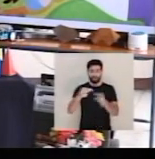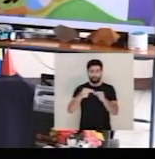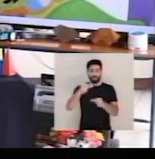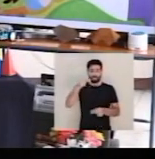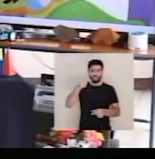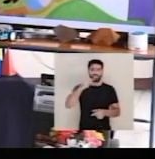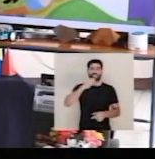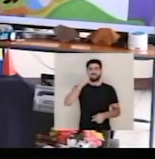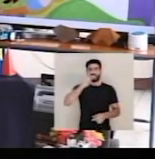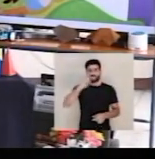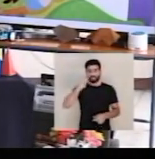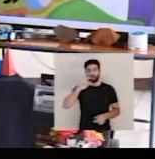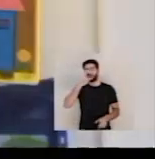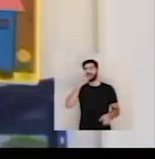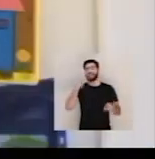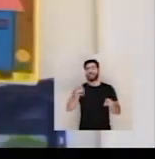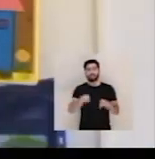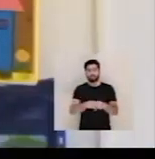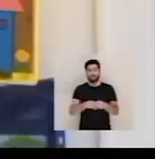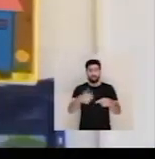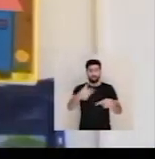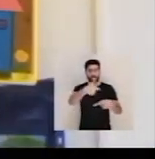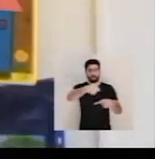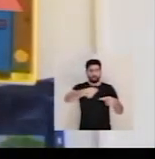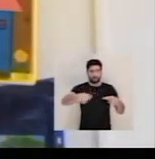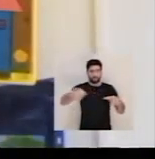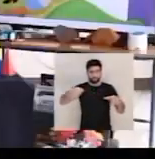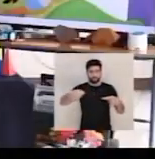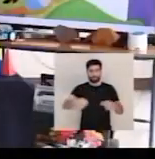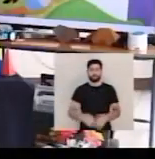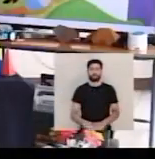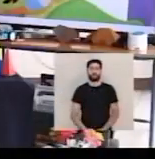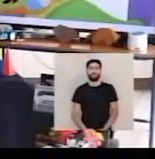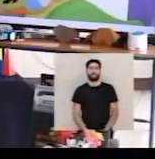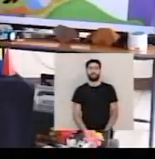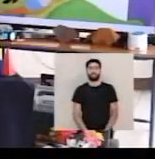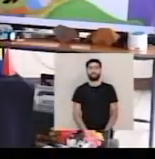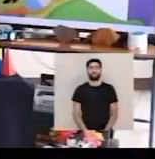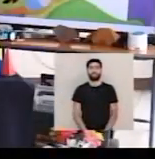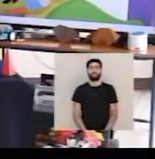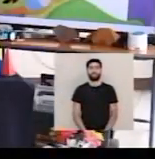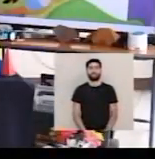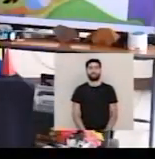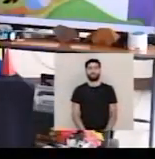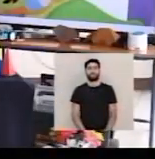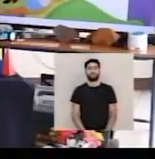Necesito cepillo y pasta dental.